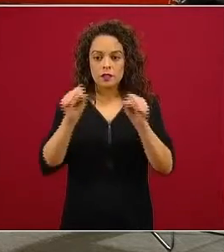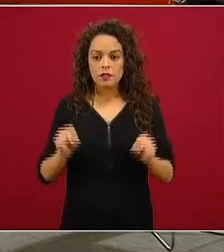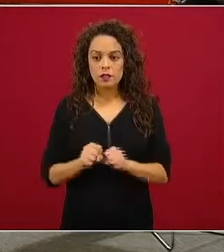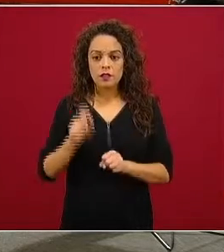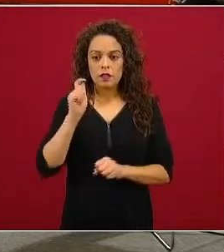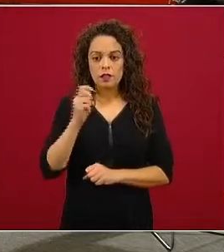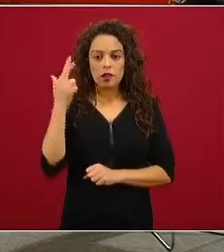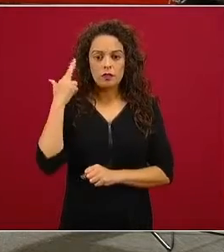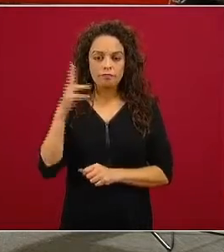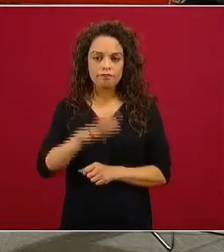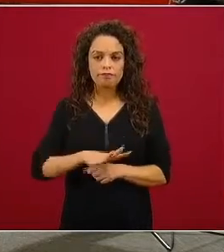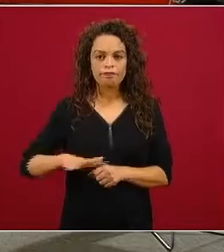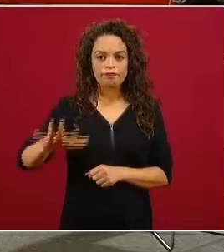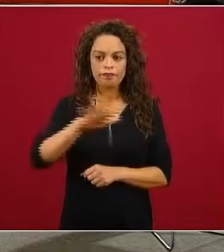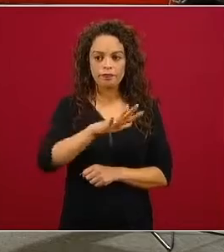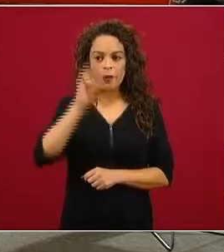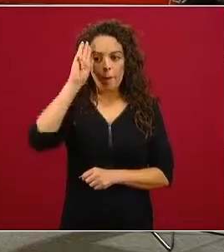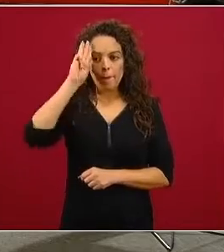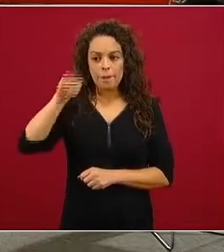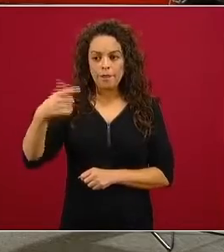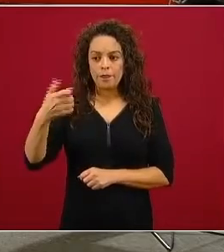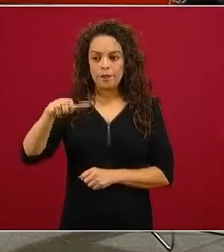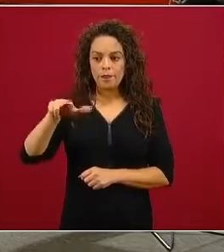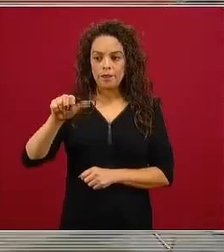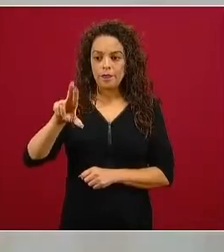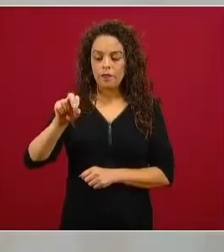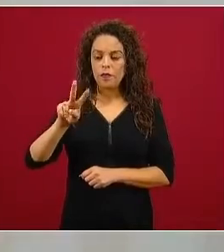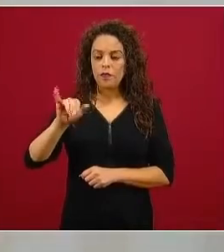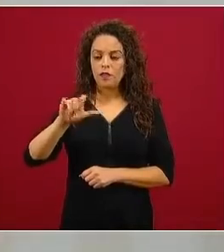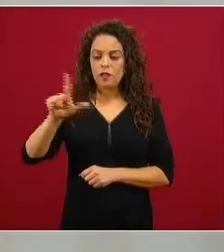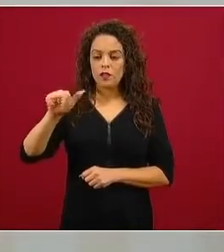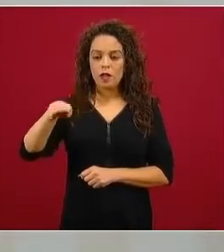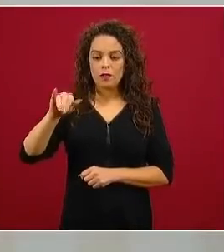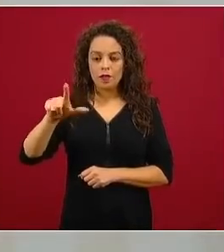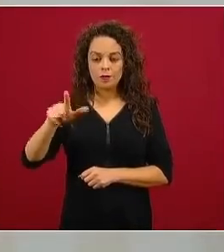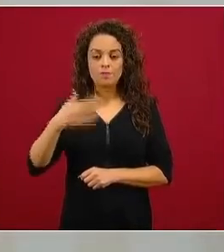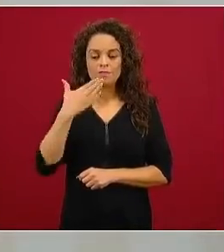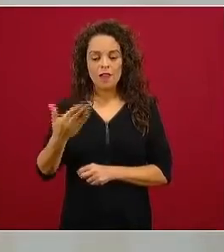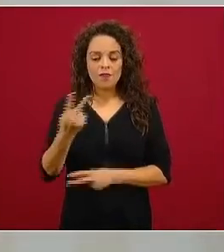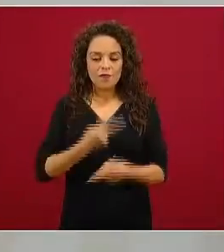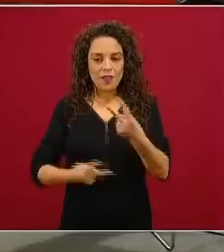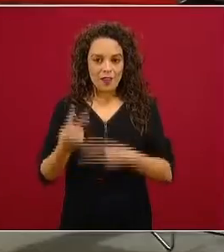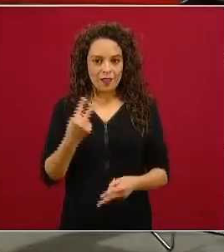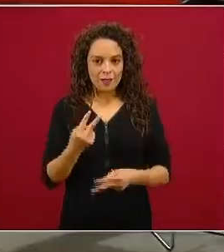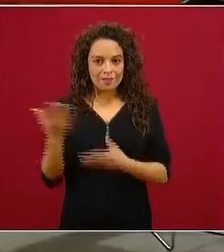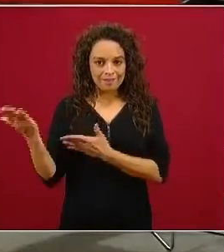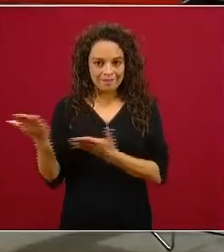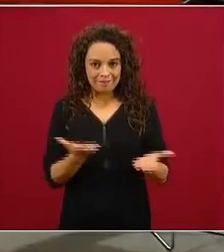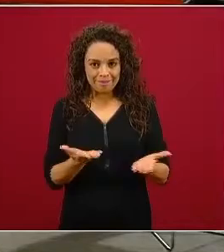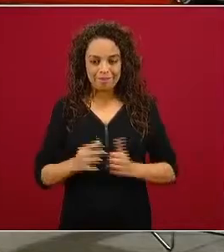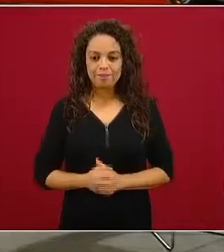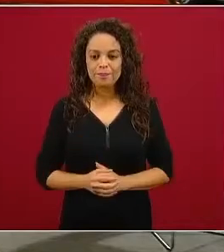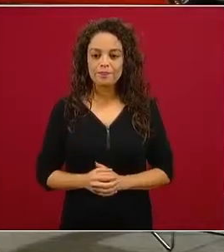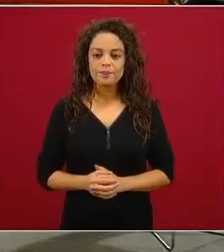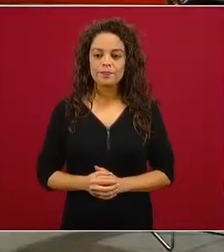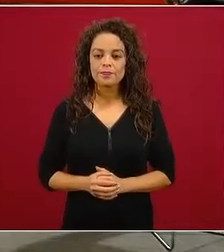Suma, director del Centro de Información de Naciones Unidas para México. Bienvenido, señor Suma. Muy